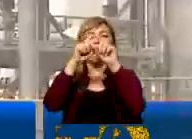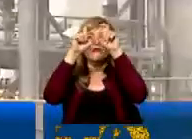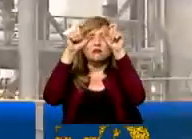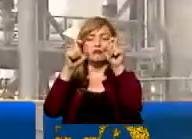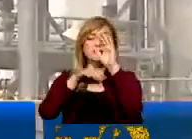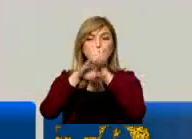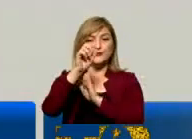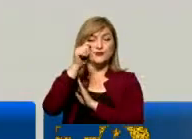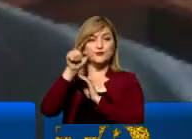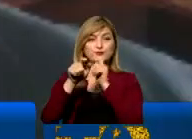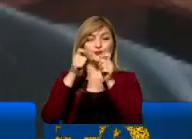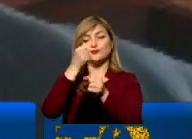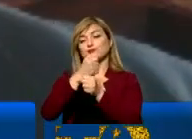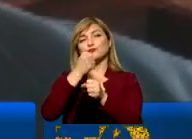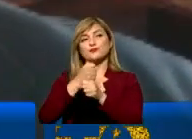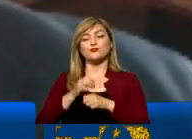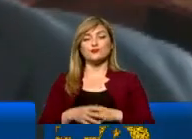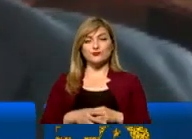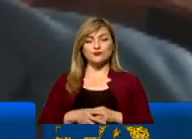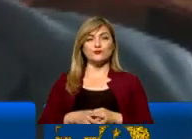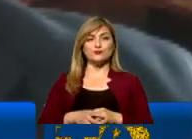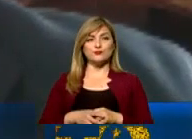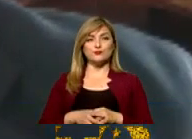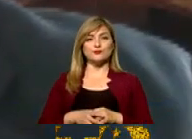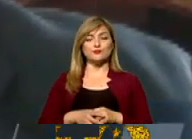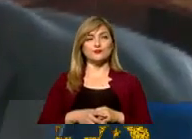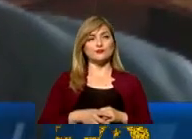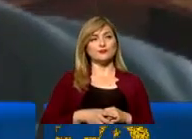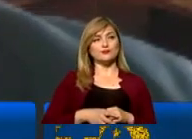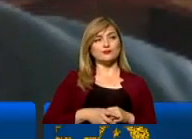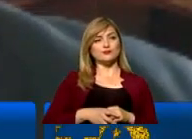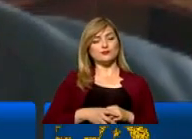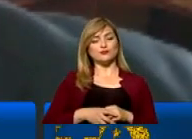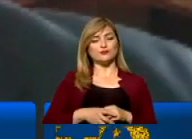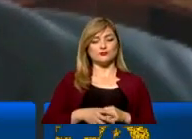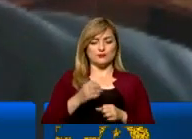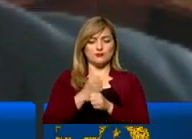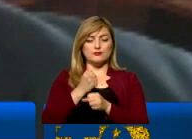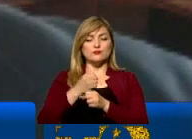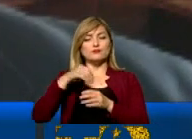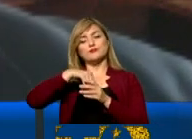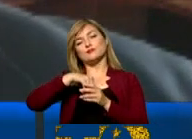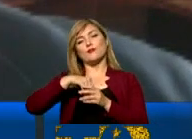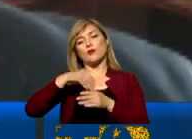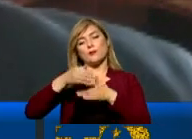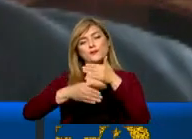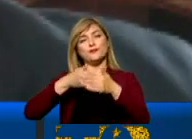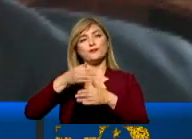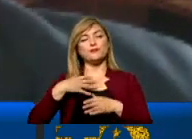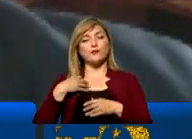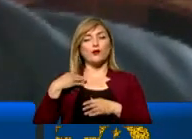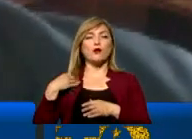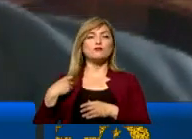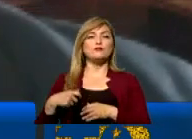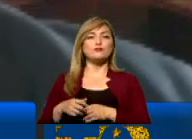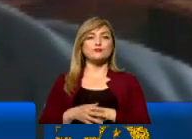más de 10.000 trabajadores. Y van a trabajar dentro de esta integración de la cadena de valor.